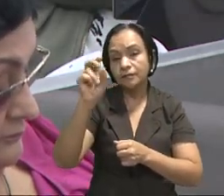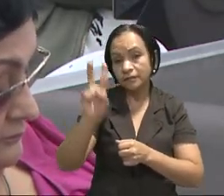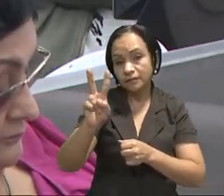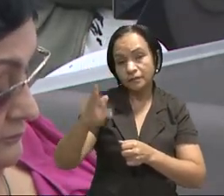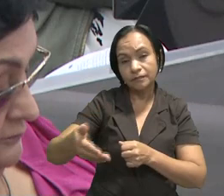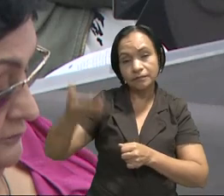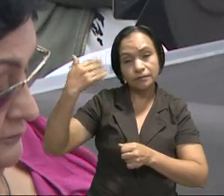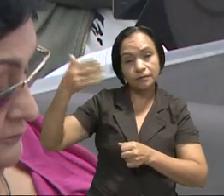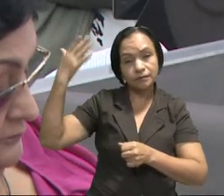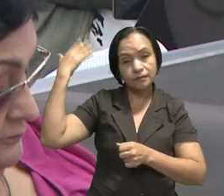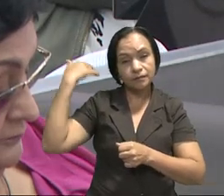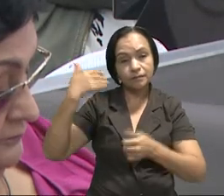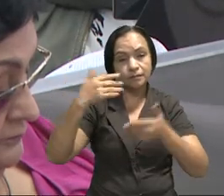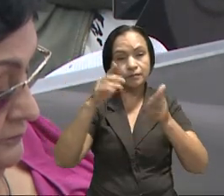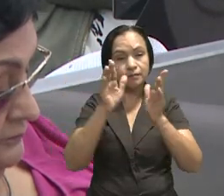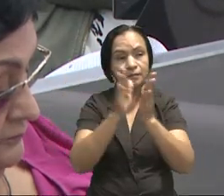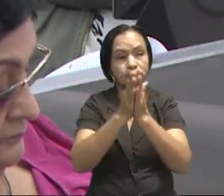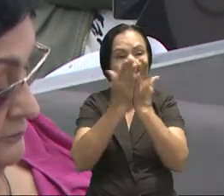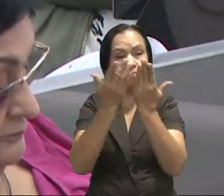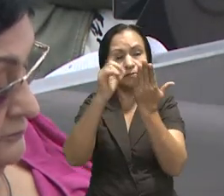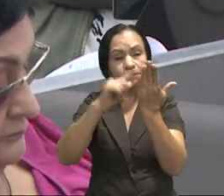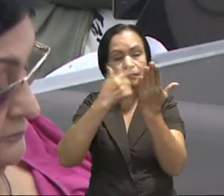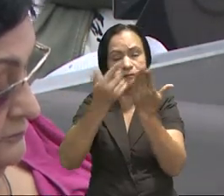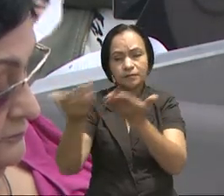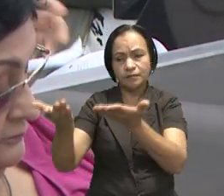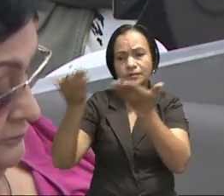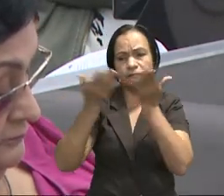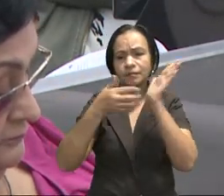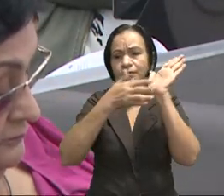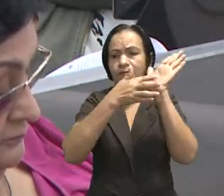1982, que aquí tengo la gaceta en la mano,